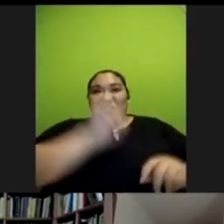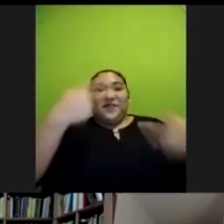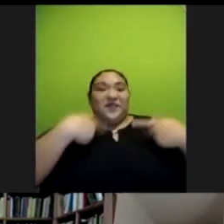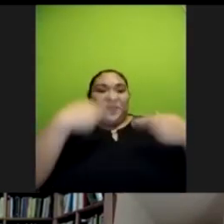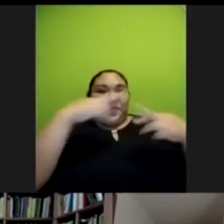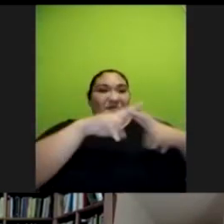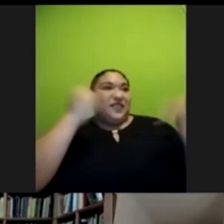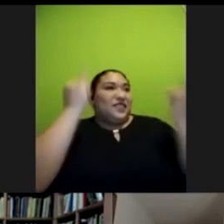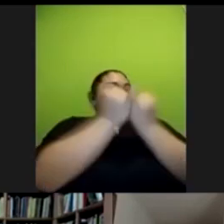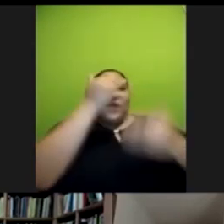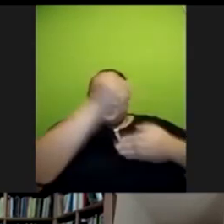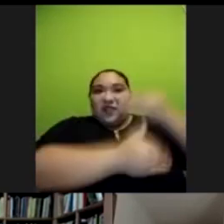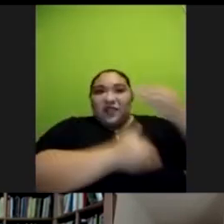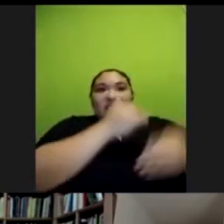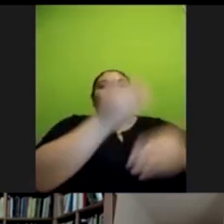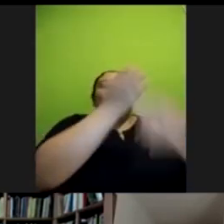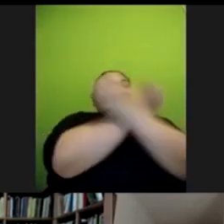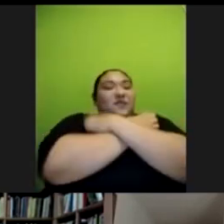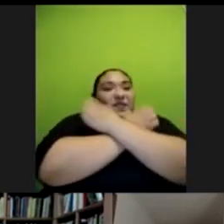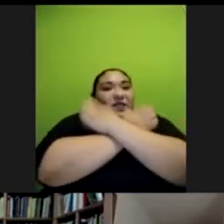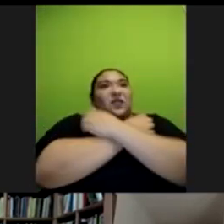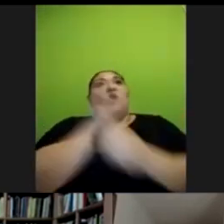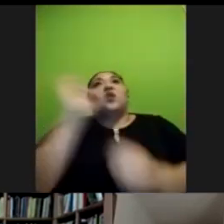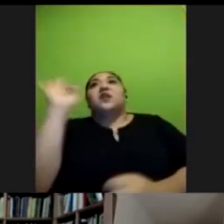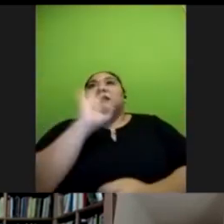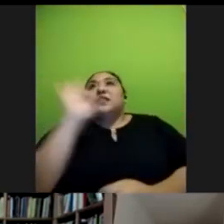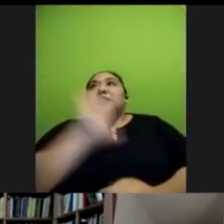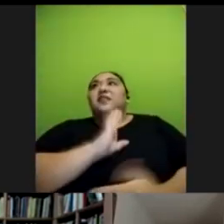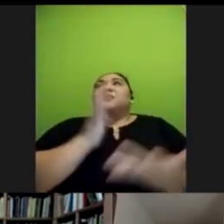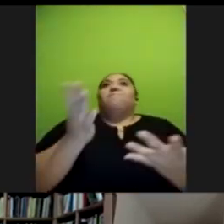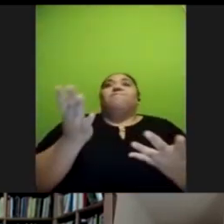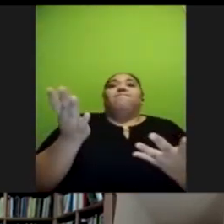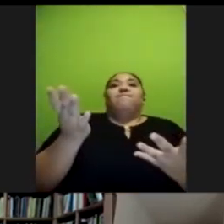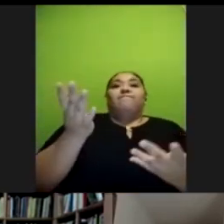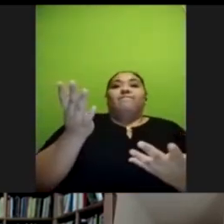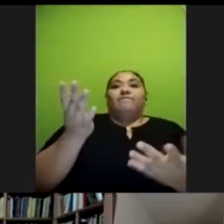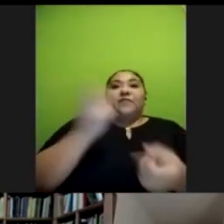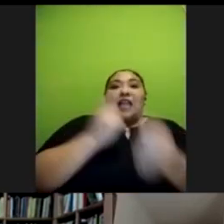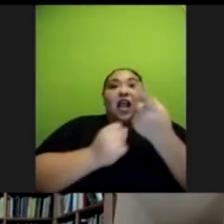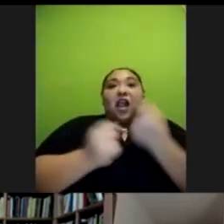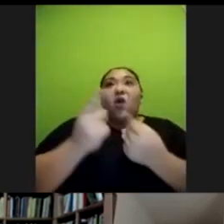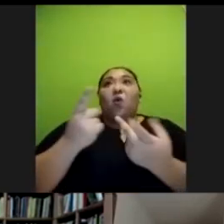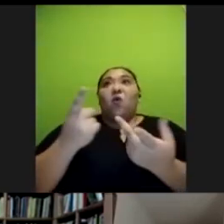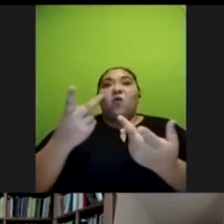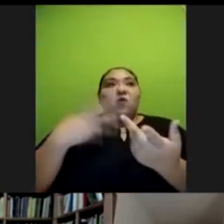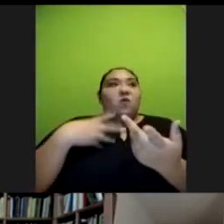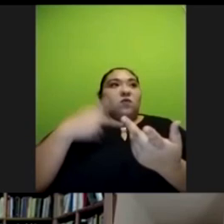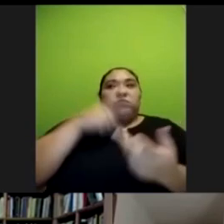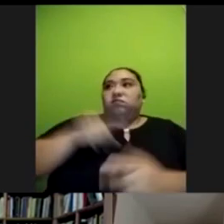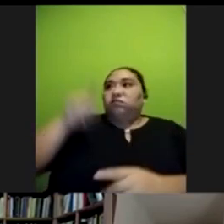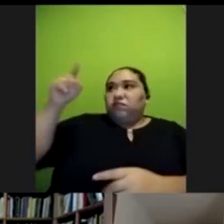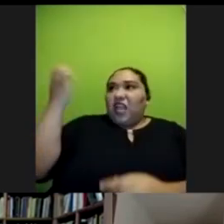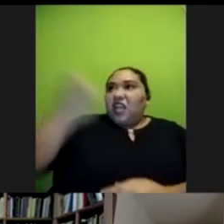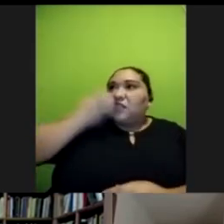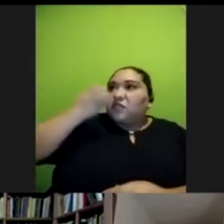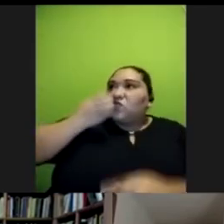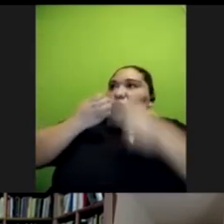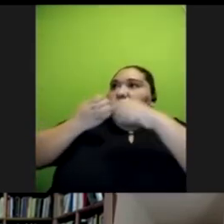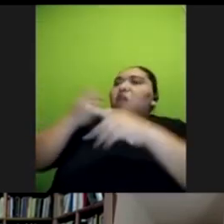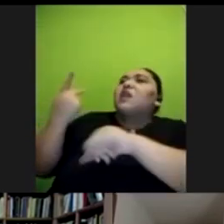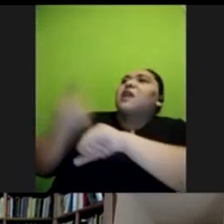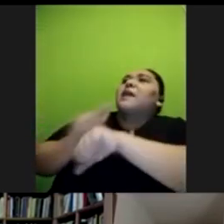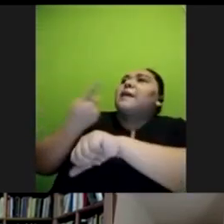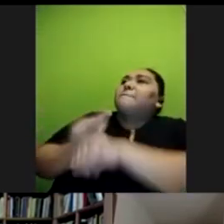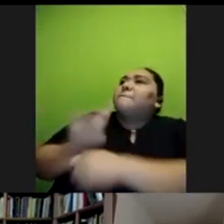La alarma o llamados a la intervención desde la escuela para atacar lo que está sucediendo en otros ámbitos de